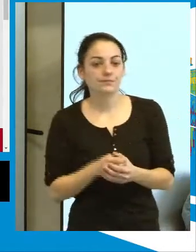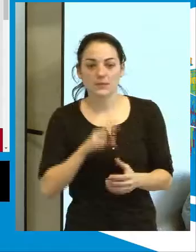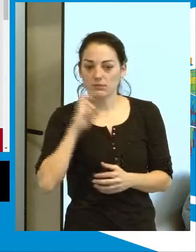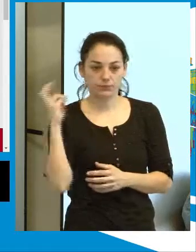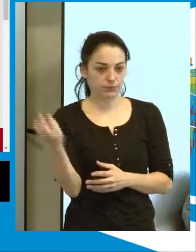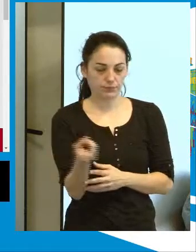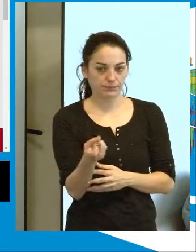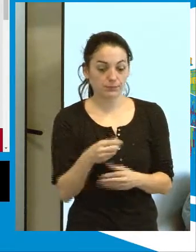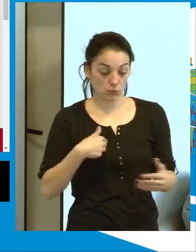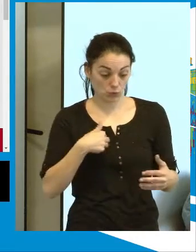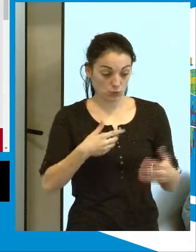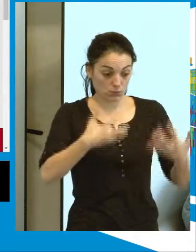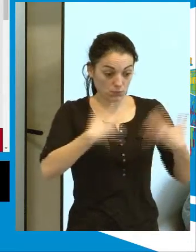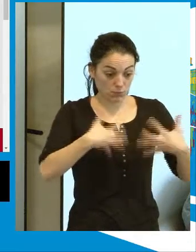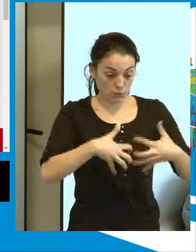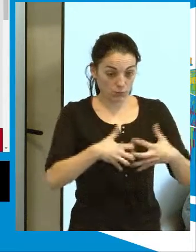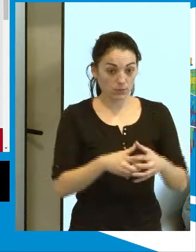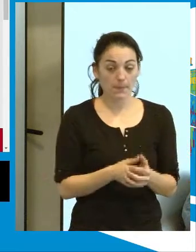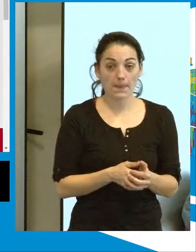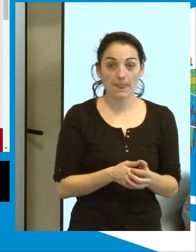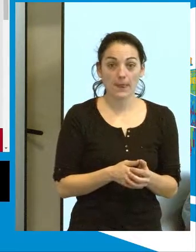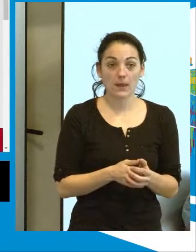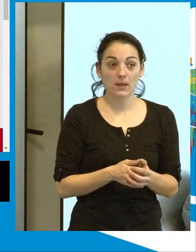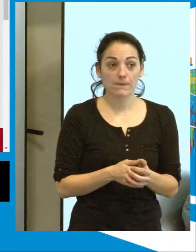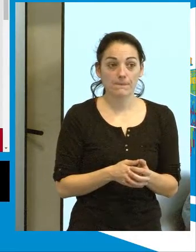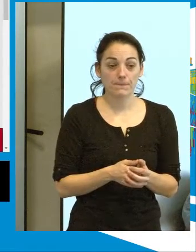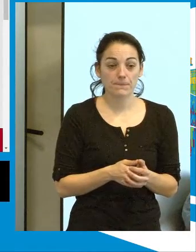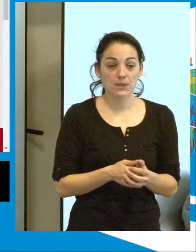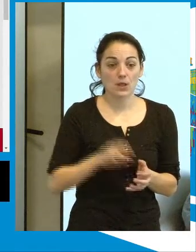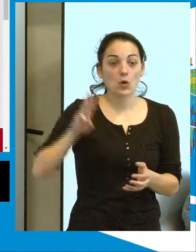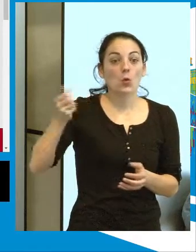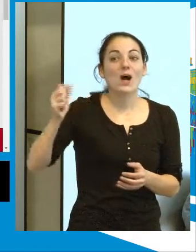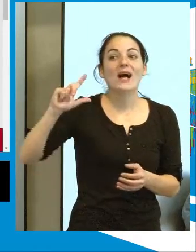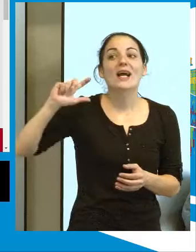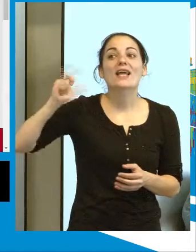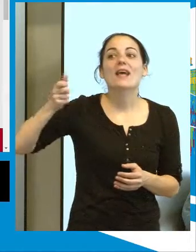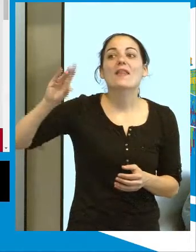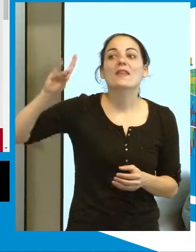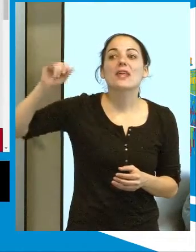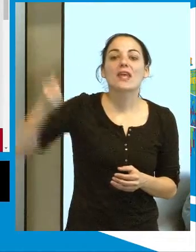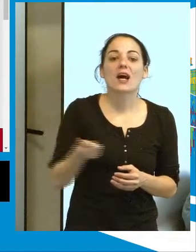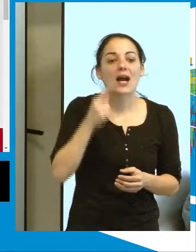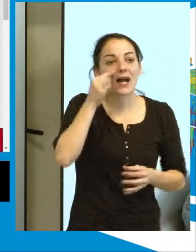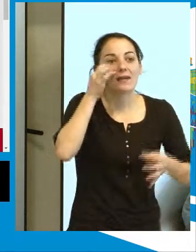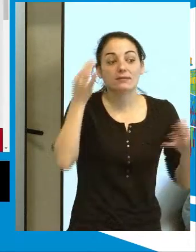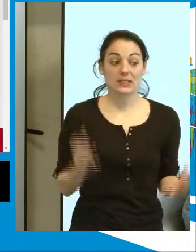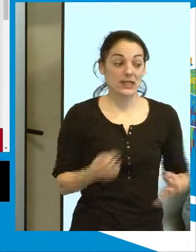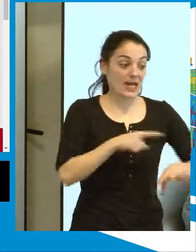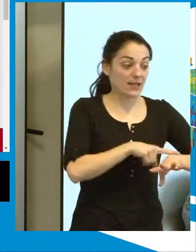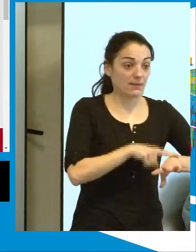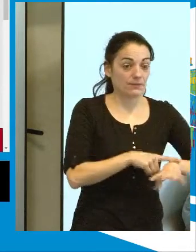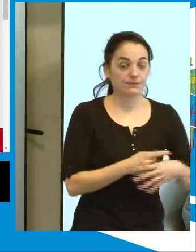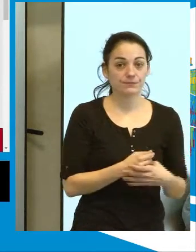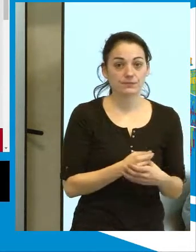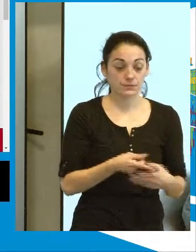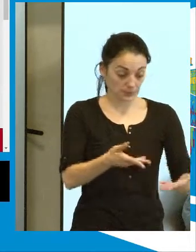con nuestro motor estamos poniendo toda esa parte de guayaría en tiempo real. Entonces la persona ciega navega con su ayuda técnica,